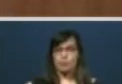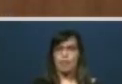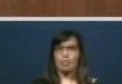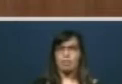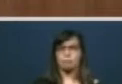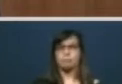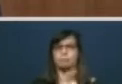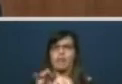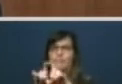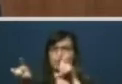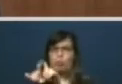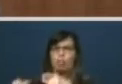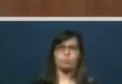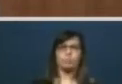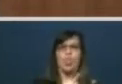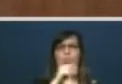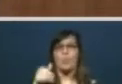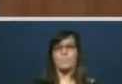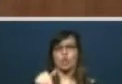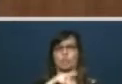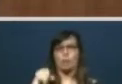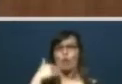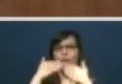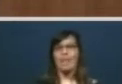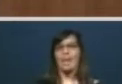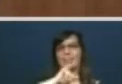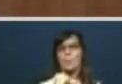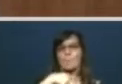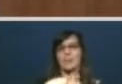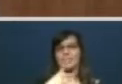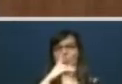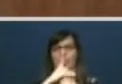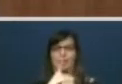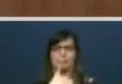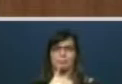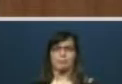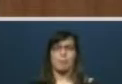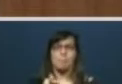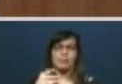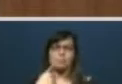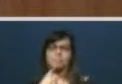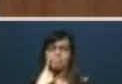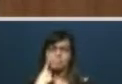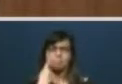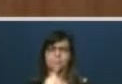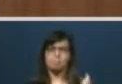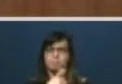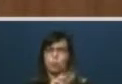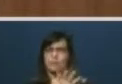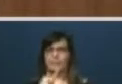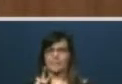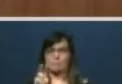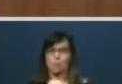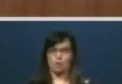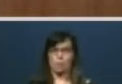empresarial unos 100 millones de euros en concepto de más de y consultoría con un incremento del 43 por ciento y han presentado más de 800